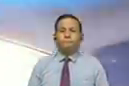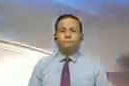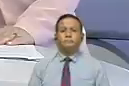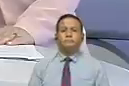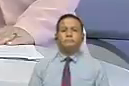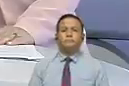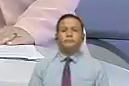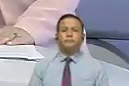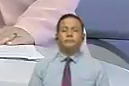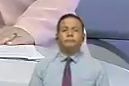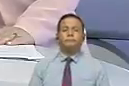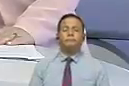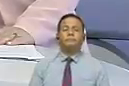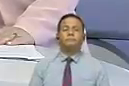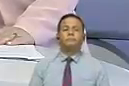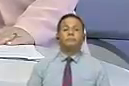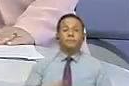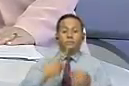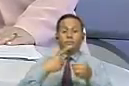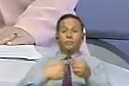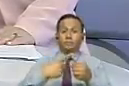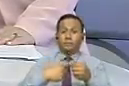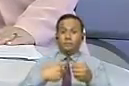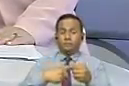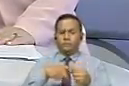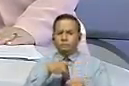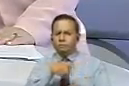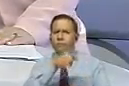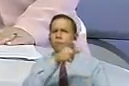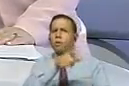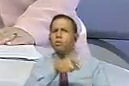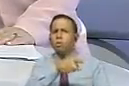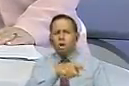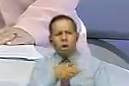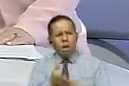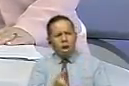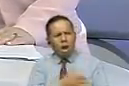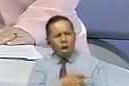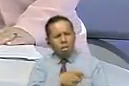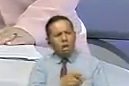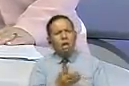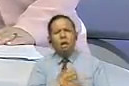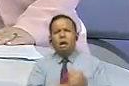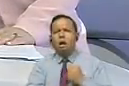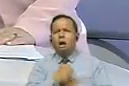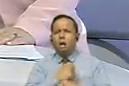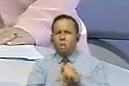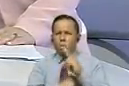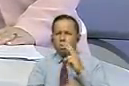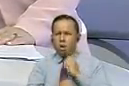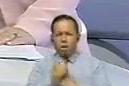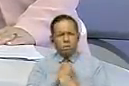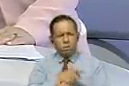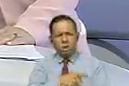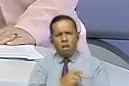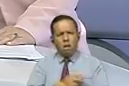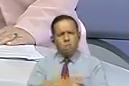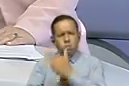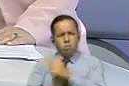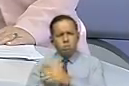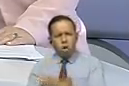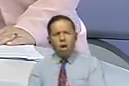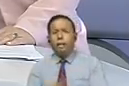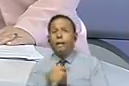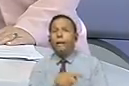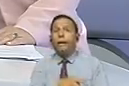Ceballos. Capturan en Quito a un sujeto acusado de un asesinato ocurrido hace más de 2 años. El sospechoso era menor